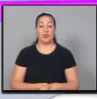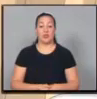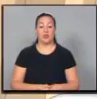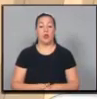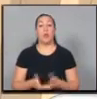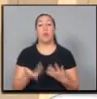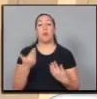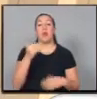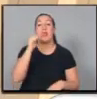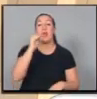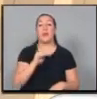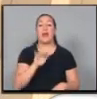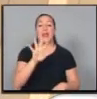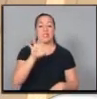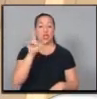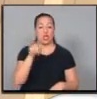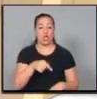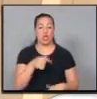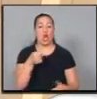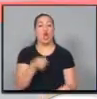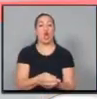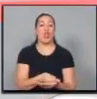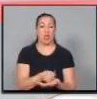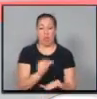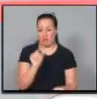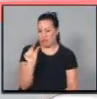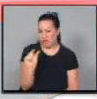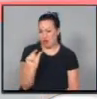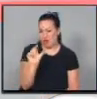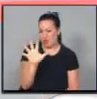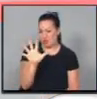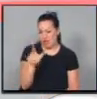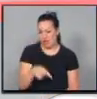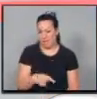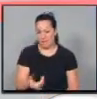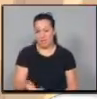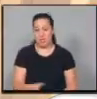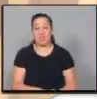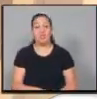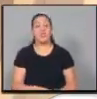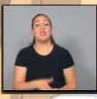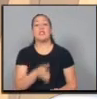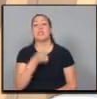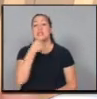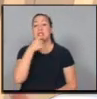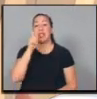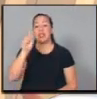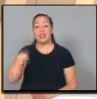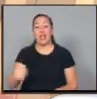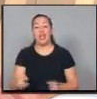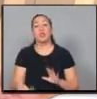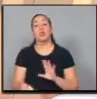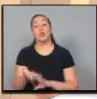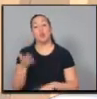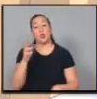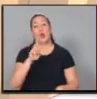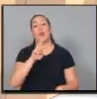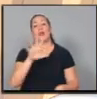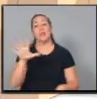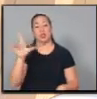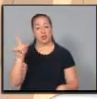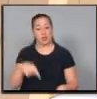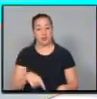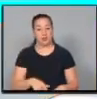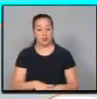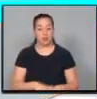pueden bajar un 5% por precio al contado. Es poco, 5%. Bueno, si vos vas a tarjetear, te lo van a subir hasta un